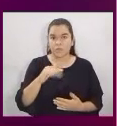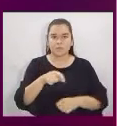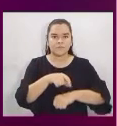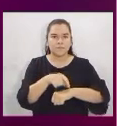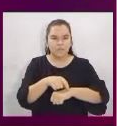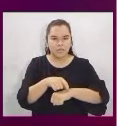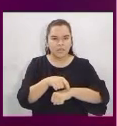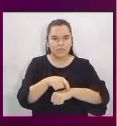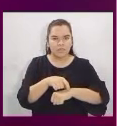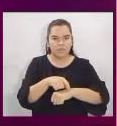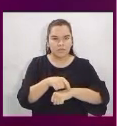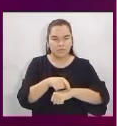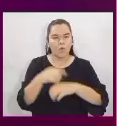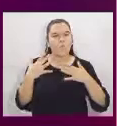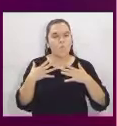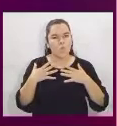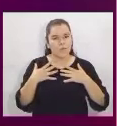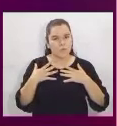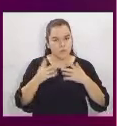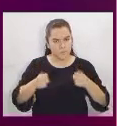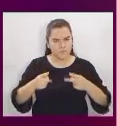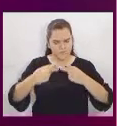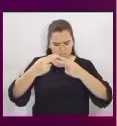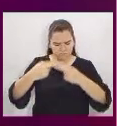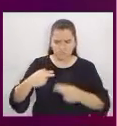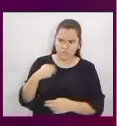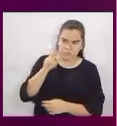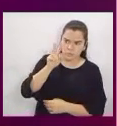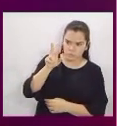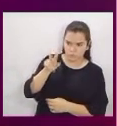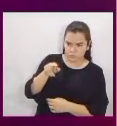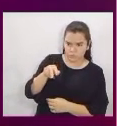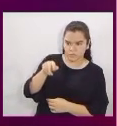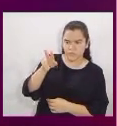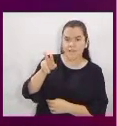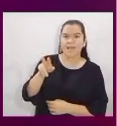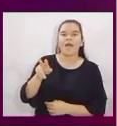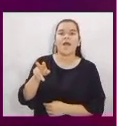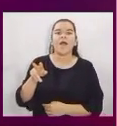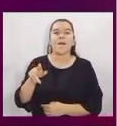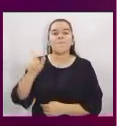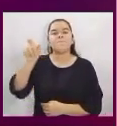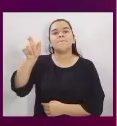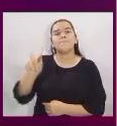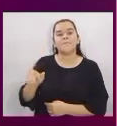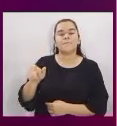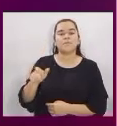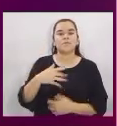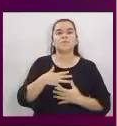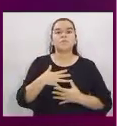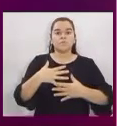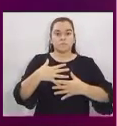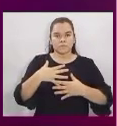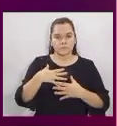él después, por una observación de la parte física de Alain, le pidiera una visita